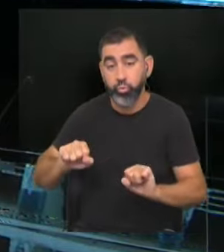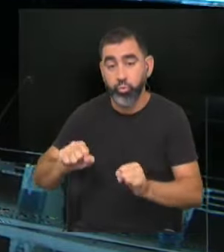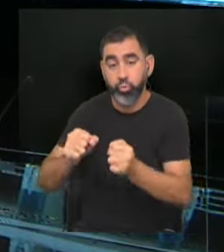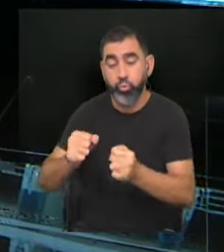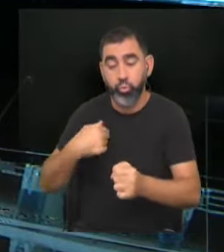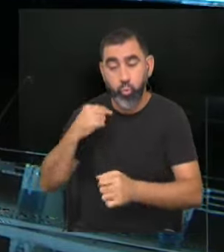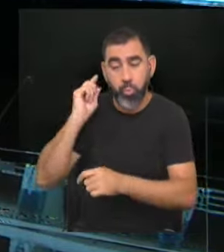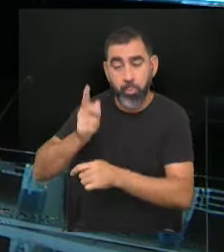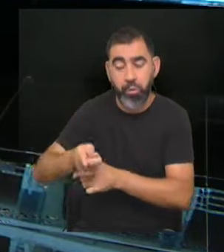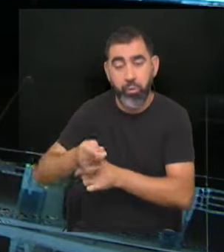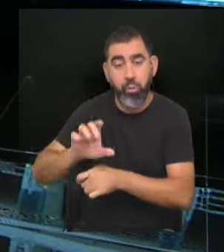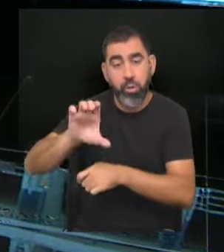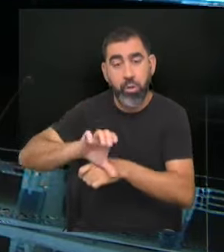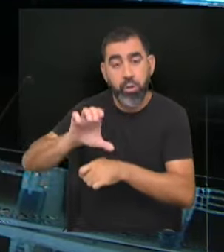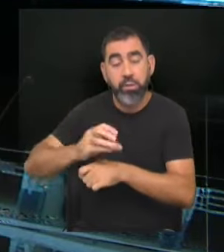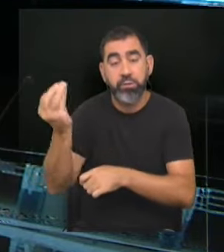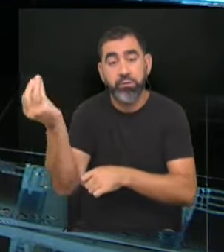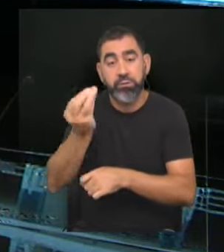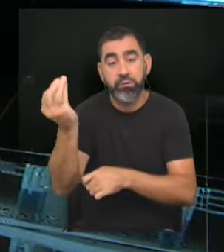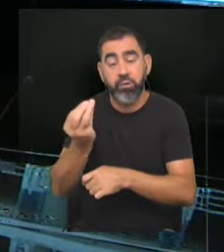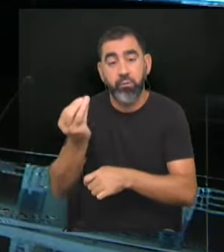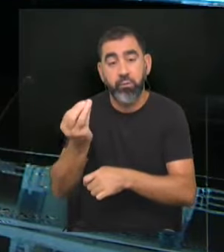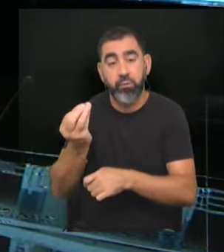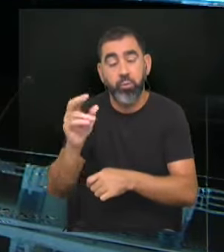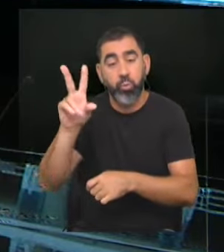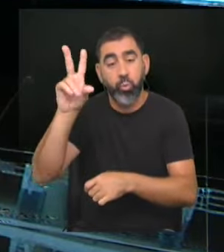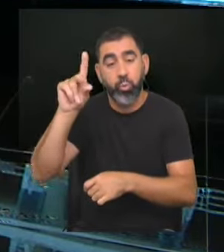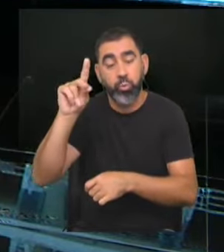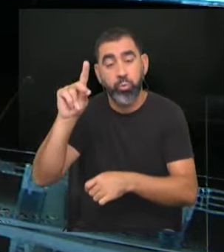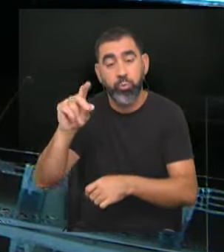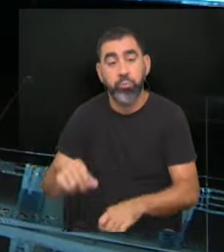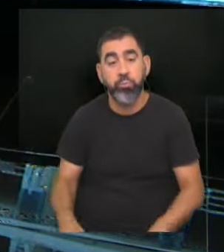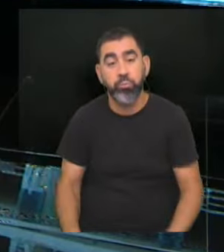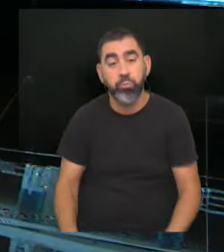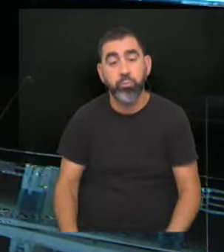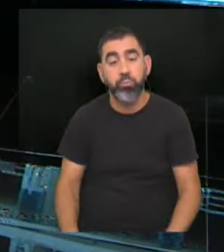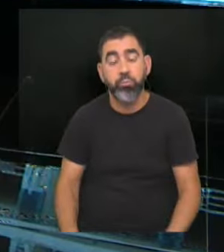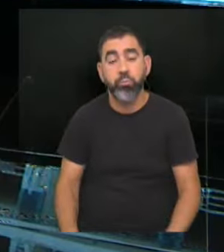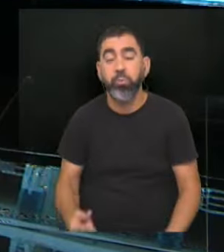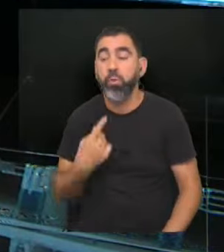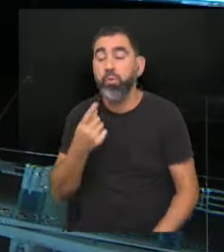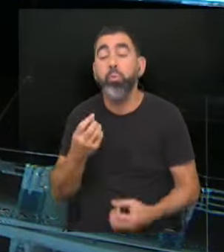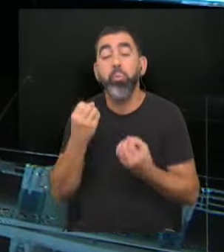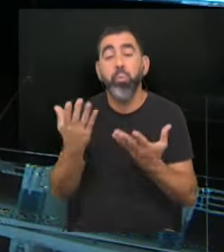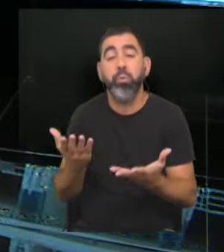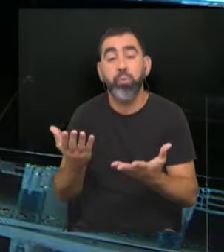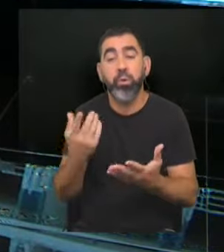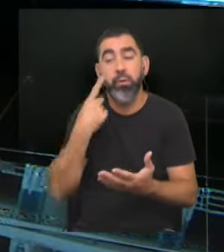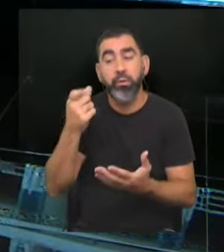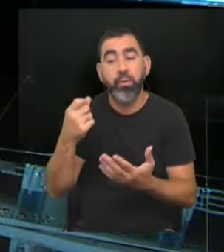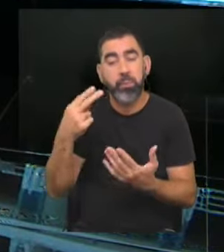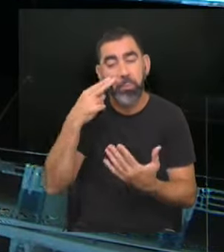orden suya las clases el sábado en esa escuela técnica de utu alegando que el motivo era evitar